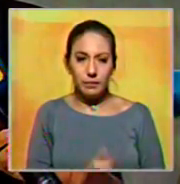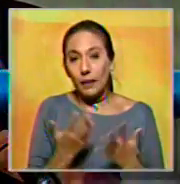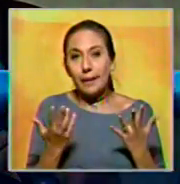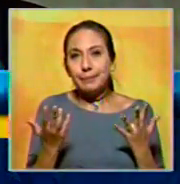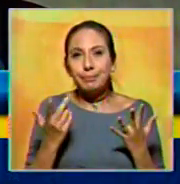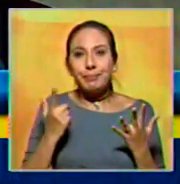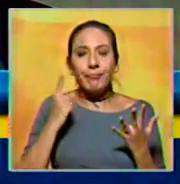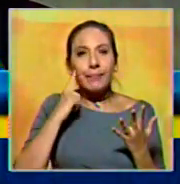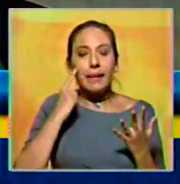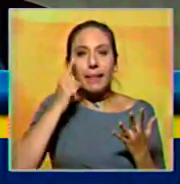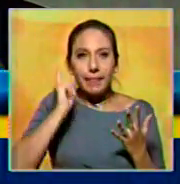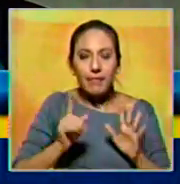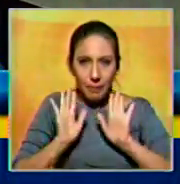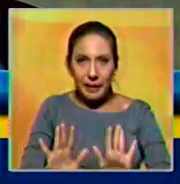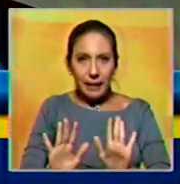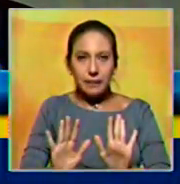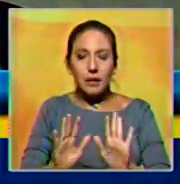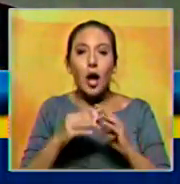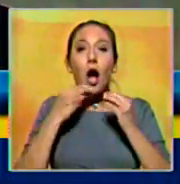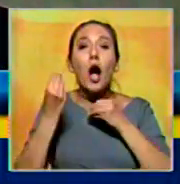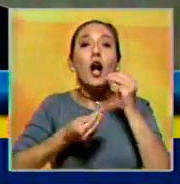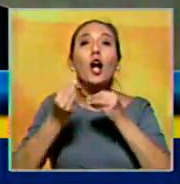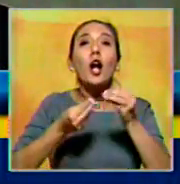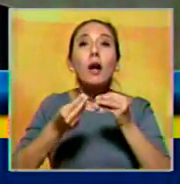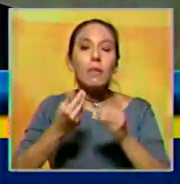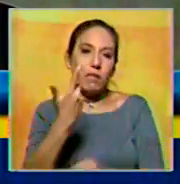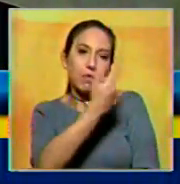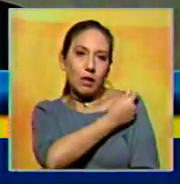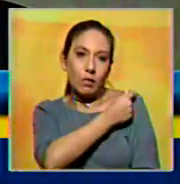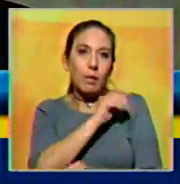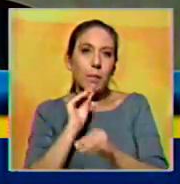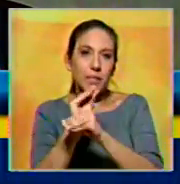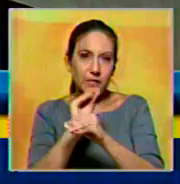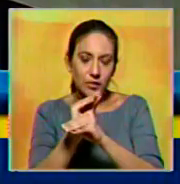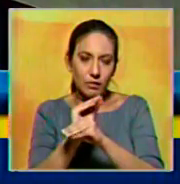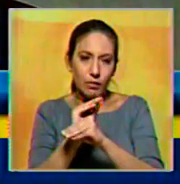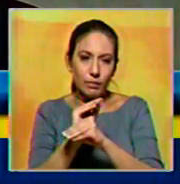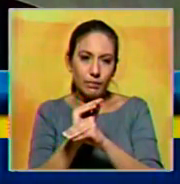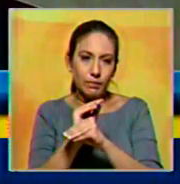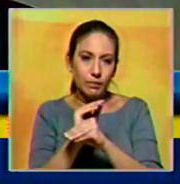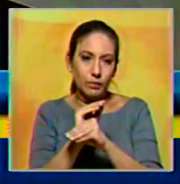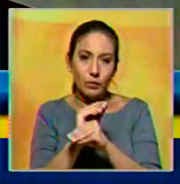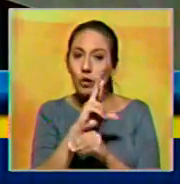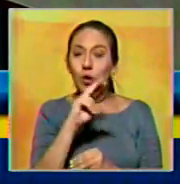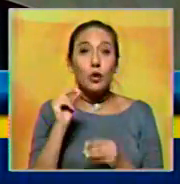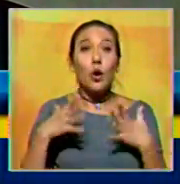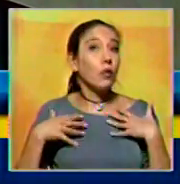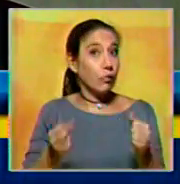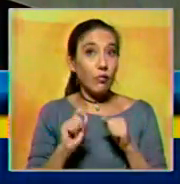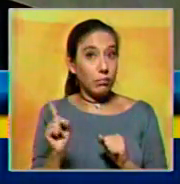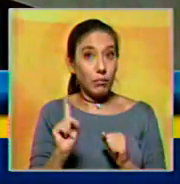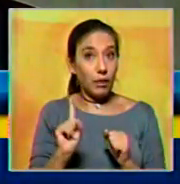hay que detenerla. ¿Cómo? Con vacuna y con prevención, no con curación.